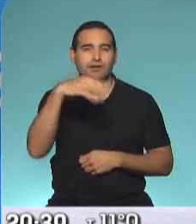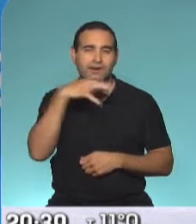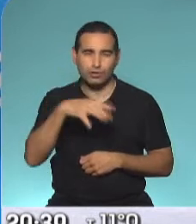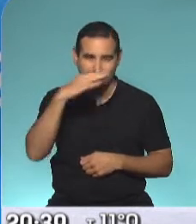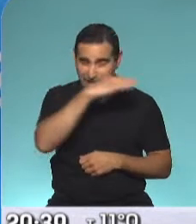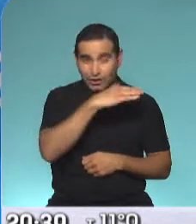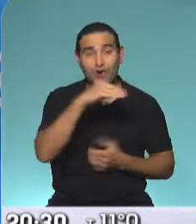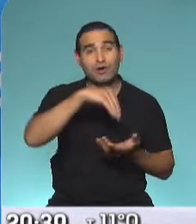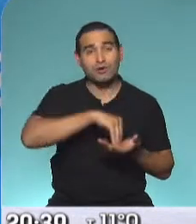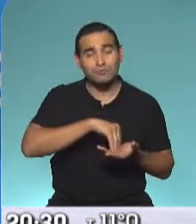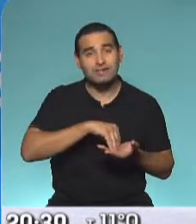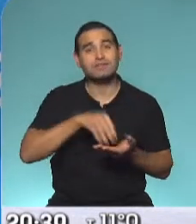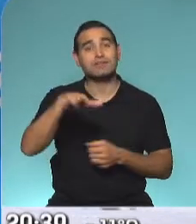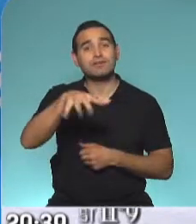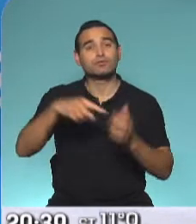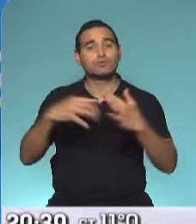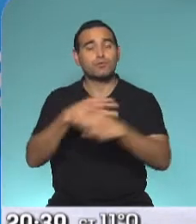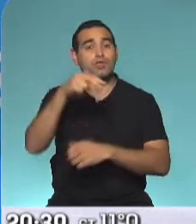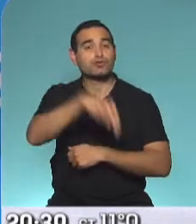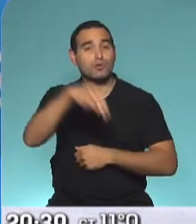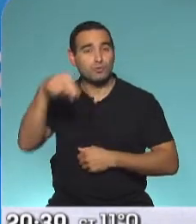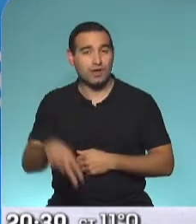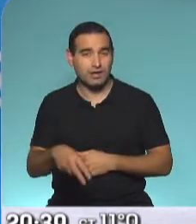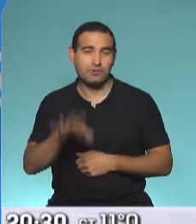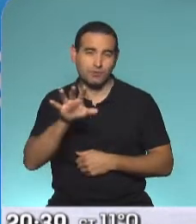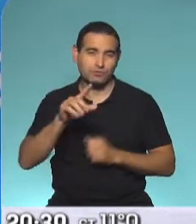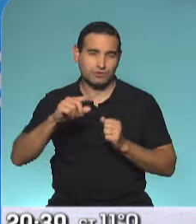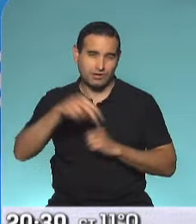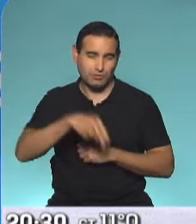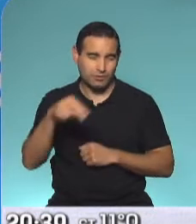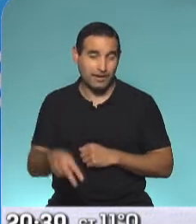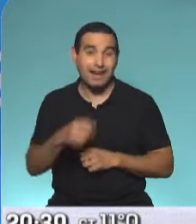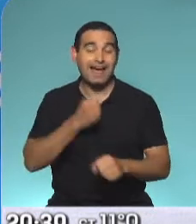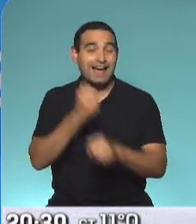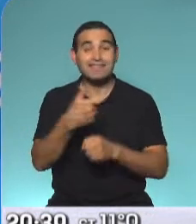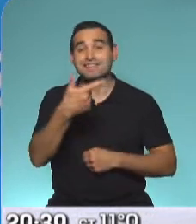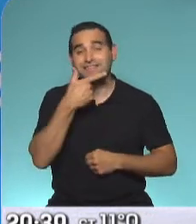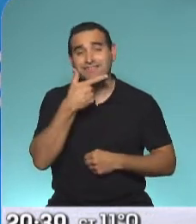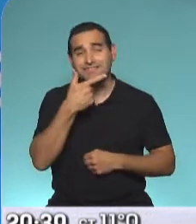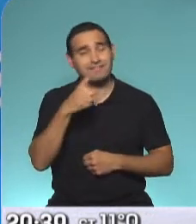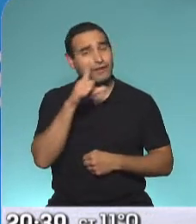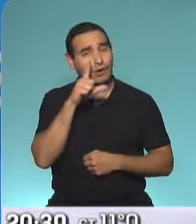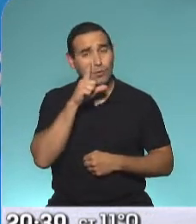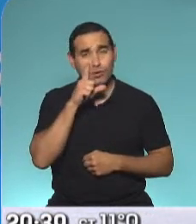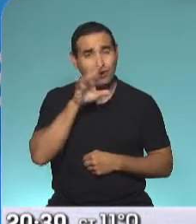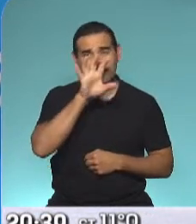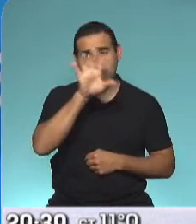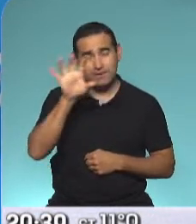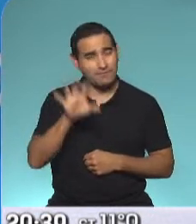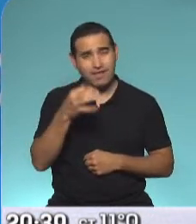y el aglomerado urbano de la ciudad de neuquén en la provincia de neuquén hasta el 17 de julio e